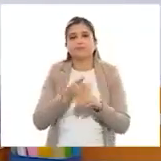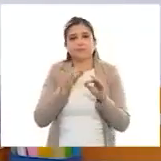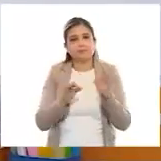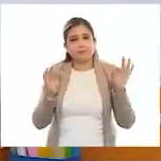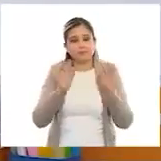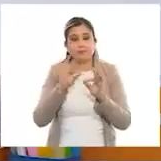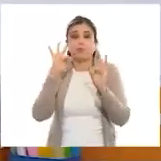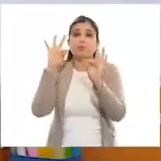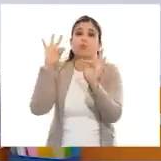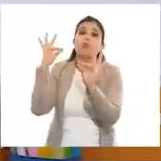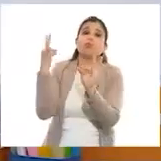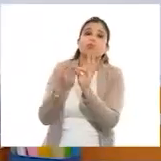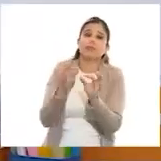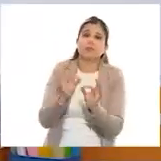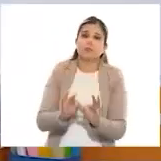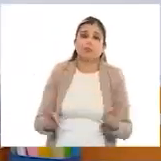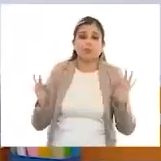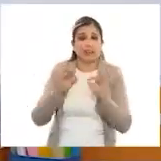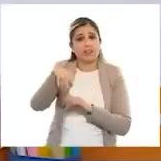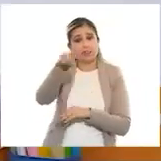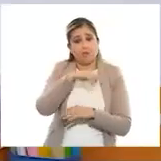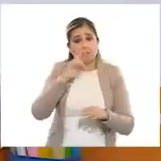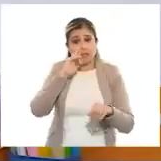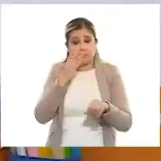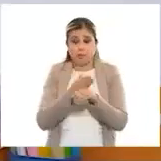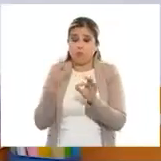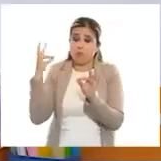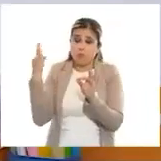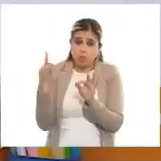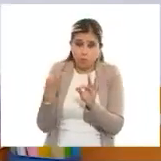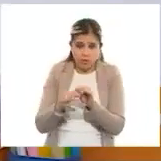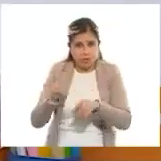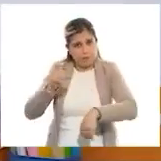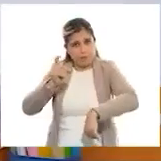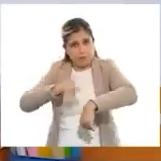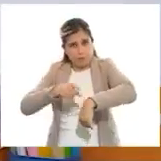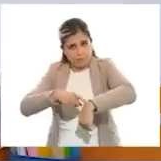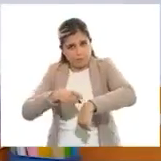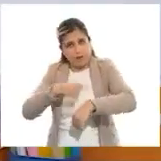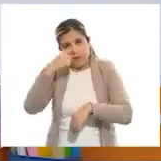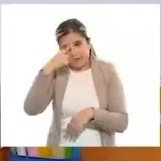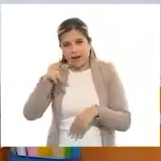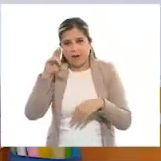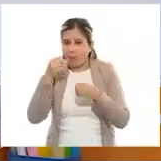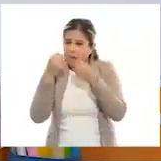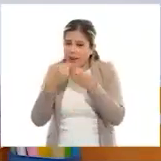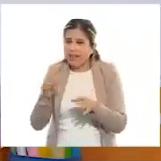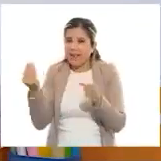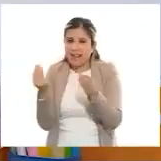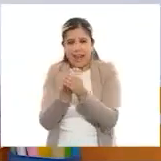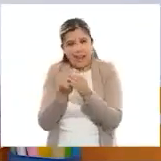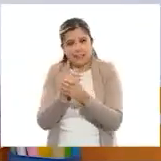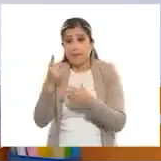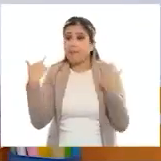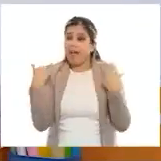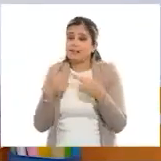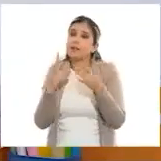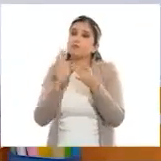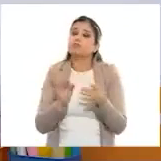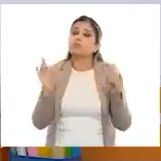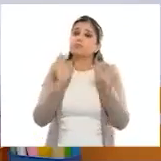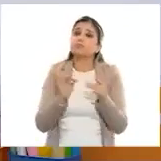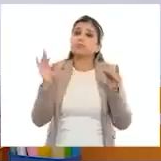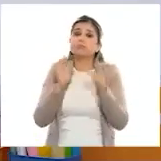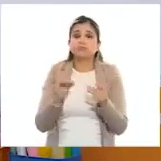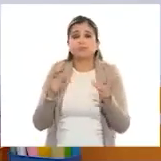la puntualidad. Uh-huh. Tenemos que ser responsables de estar a tiempo para no perdernos ningún detalle de lo que nuestra maestra o maestro nos vaya a